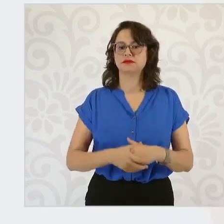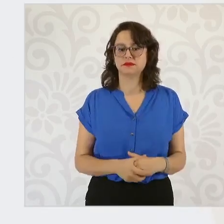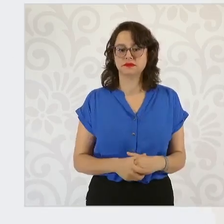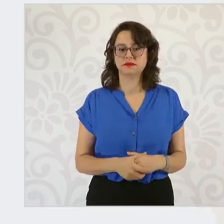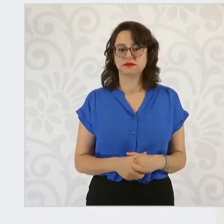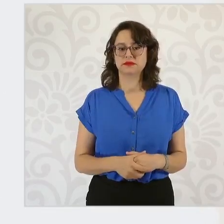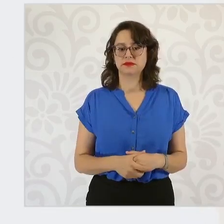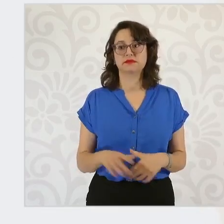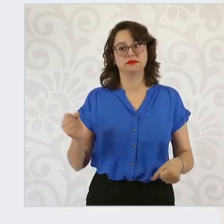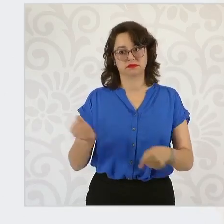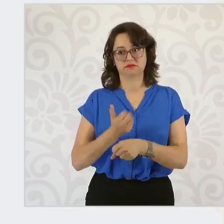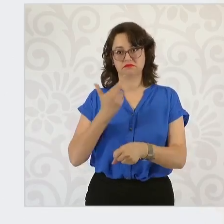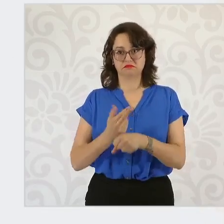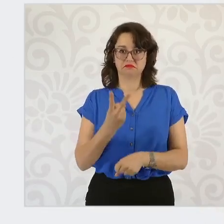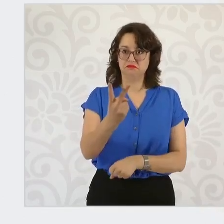con los secretarios.